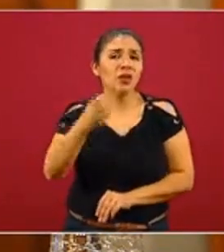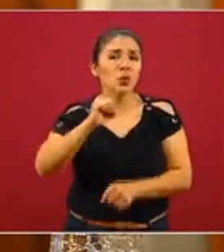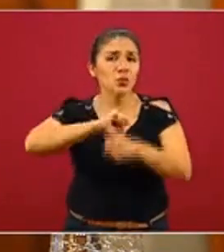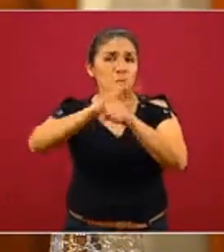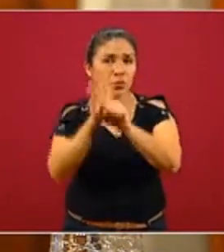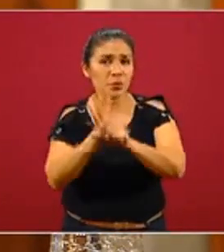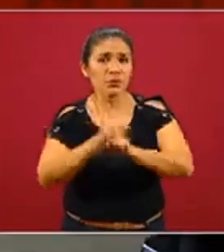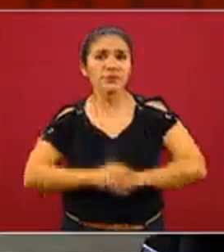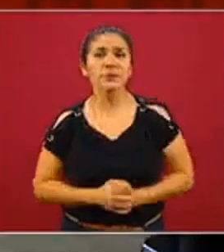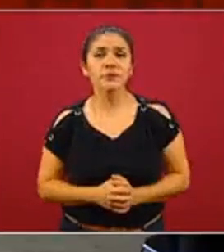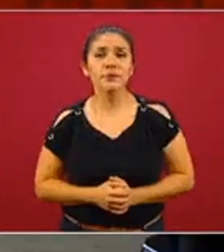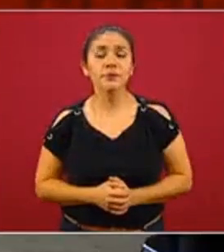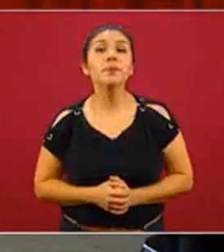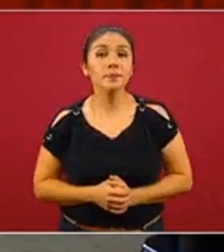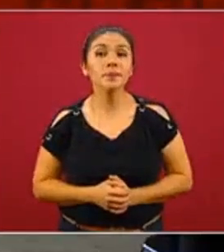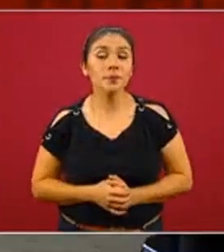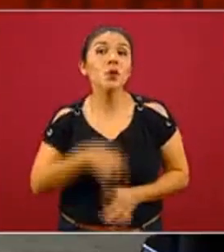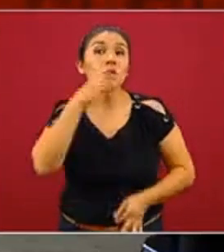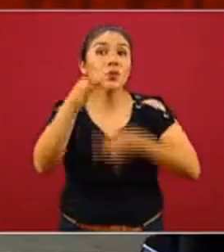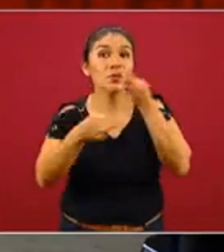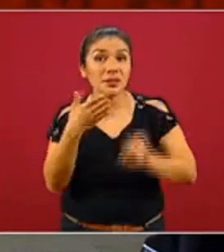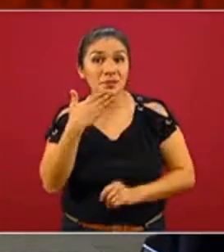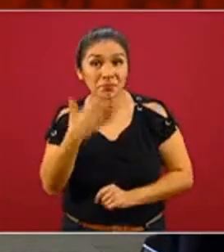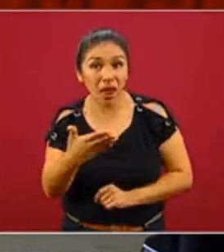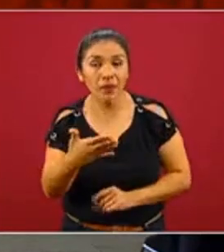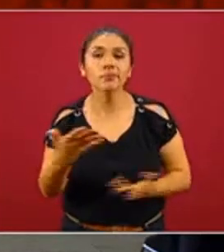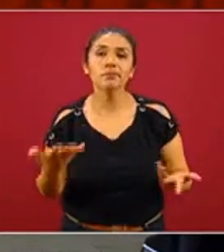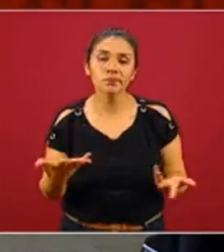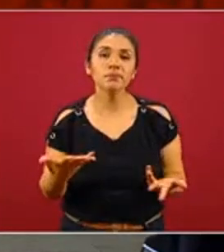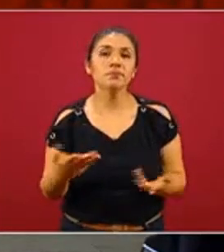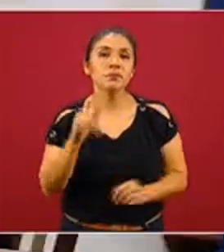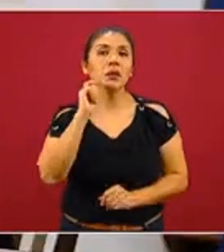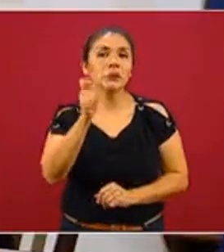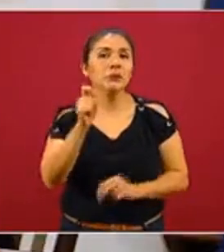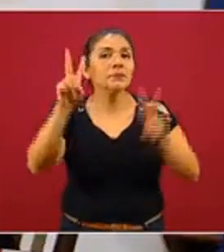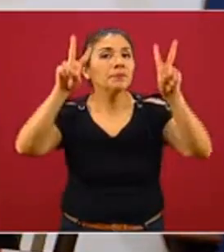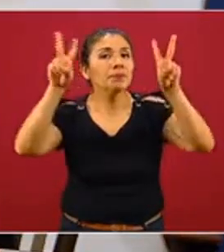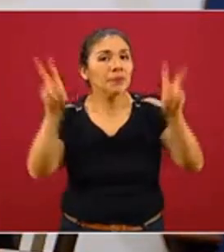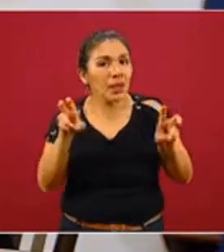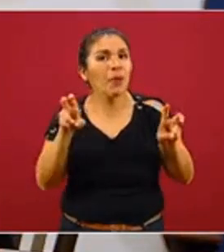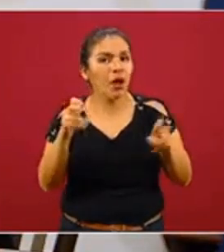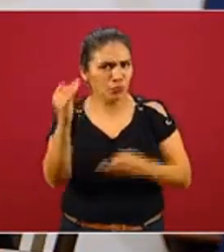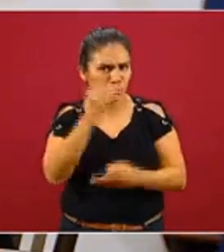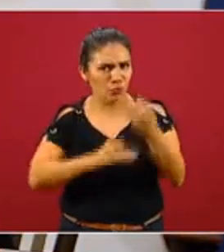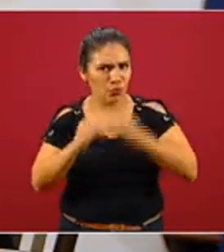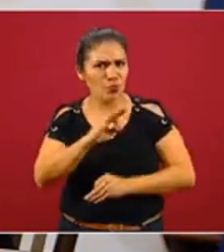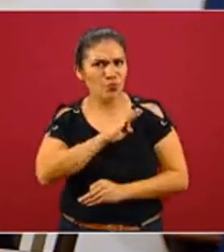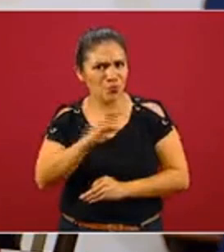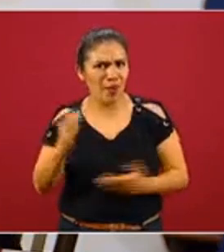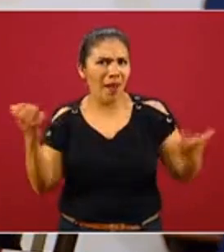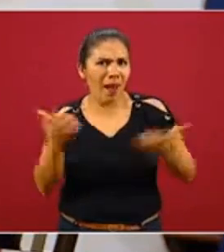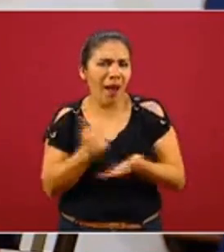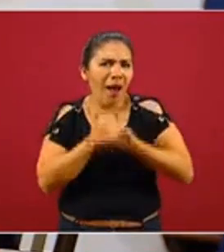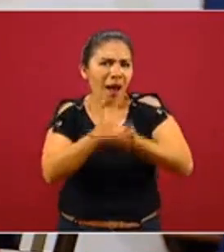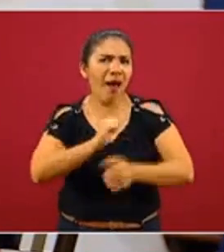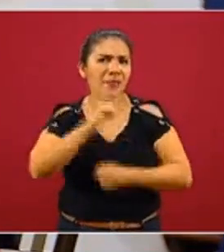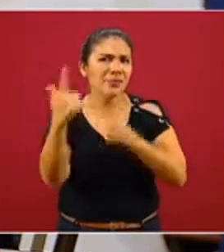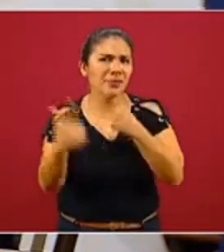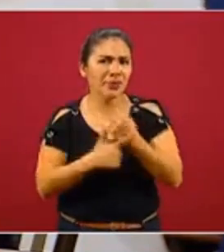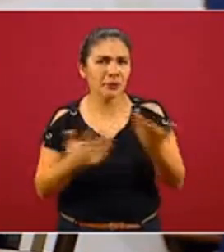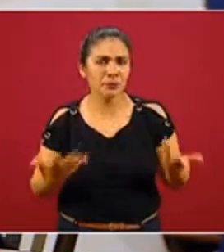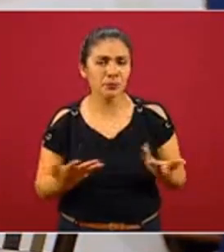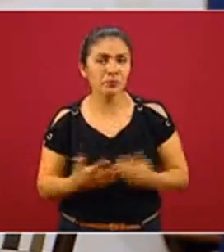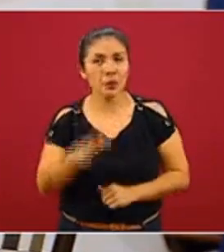COVID-19. La buena noticia es que se trata de un tema en el que todos podemos hacer algo. De acuerdo con